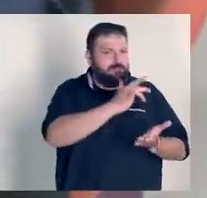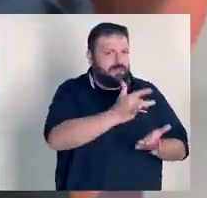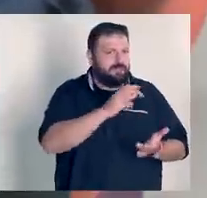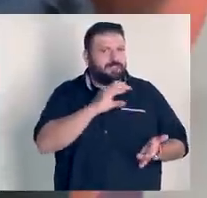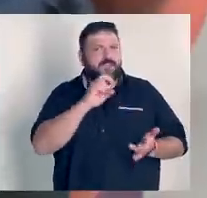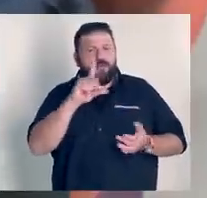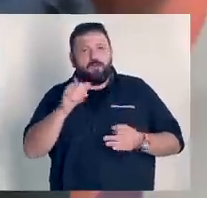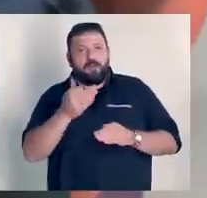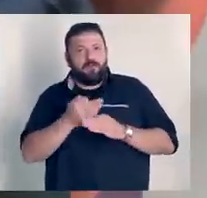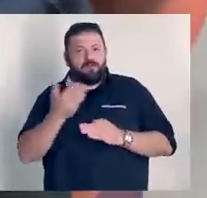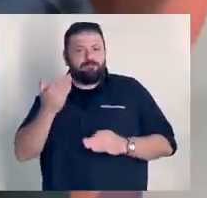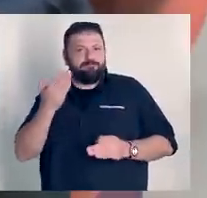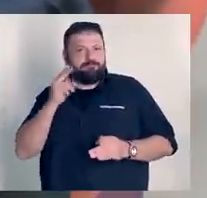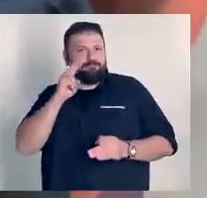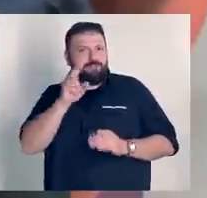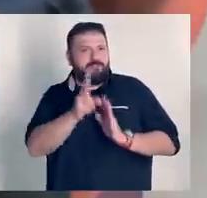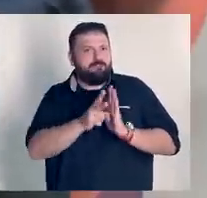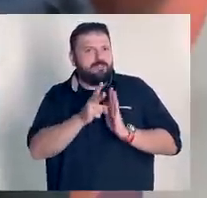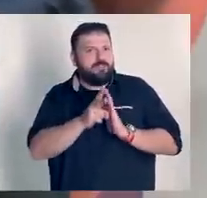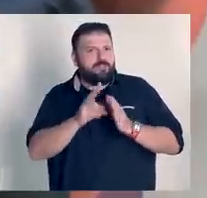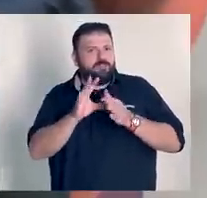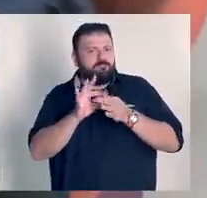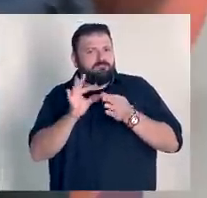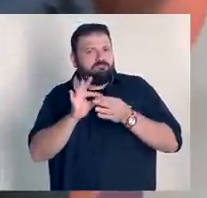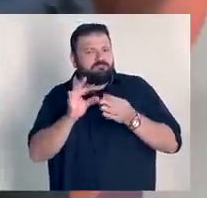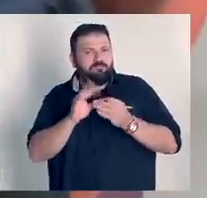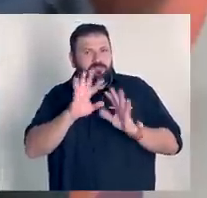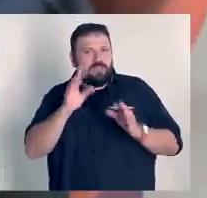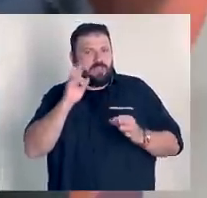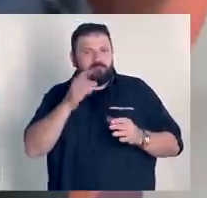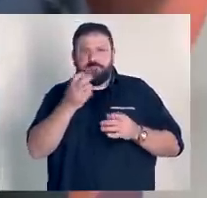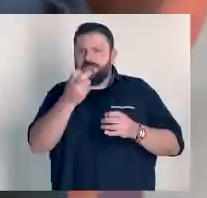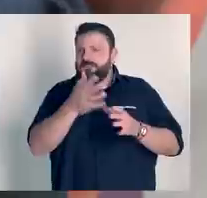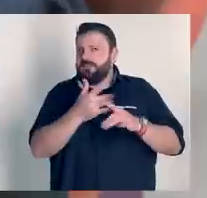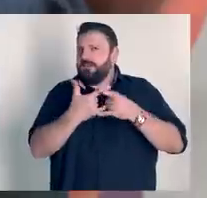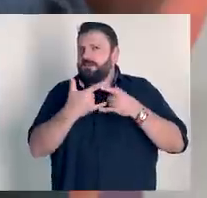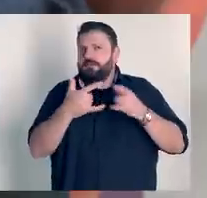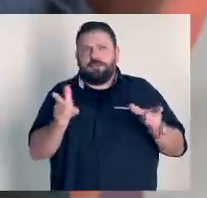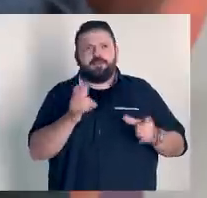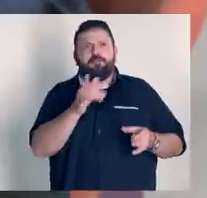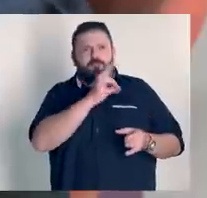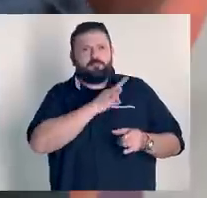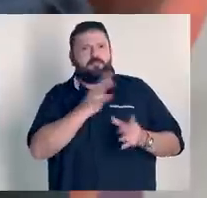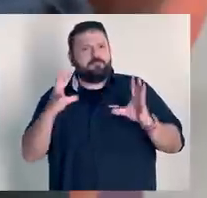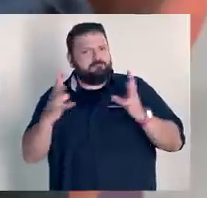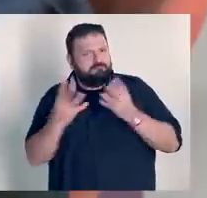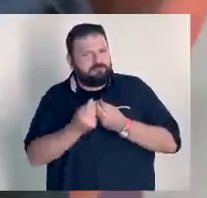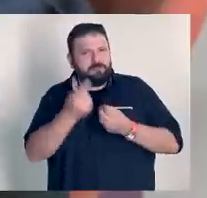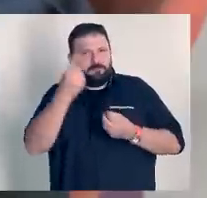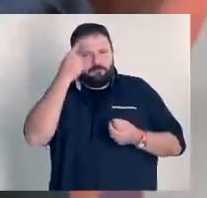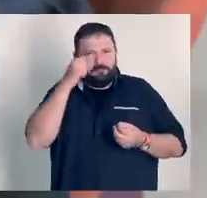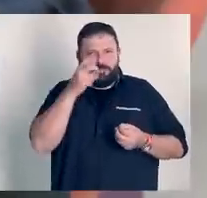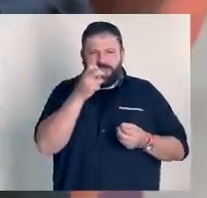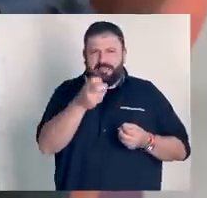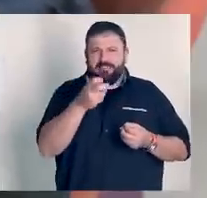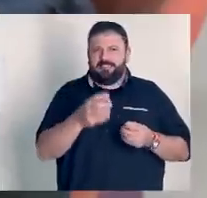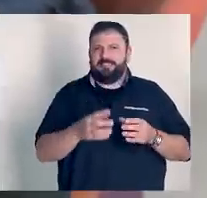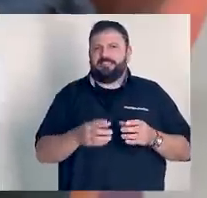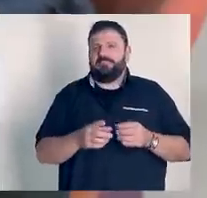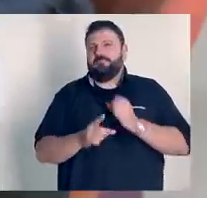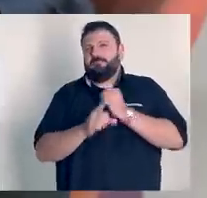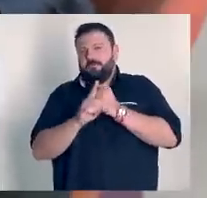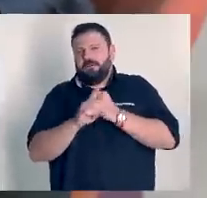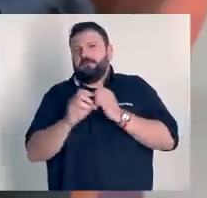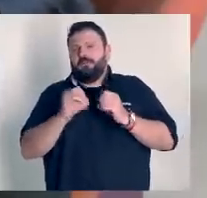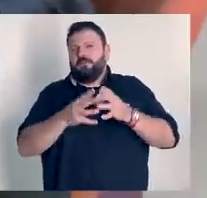hace un momento, efectivamente la invitación está ahí, está abierta, para que por favor se unan a nuestro maratón de negocios. Como bien lo dijo